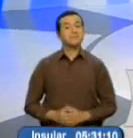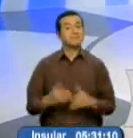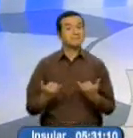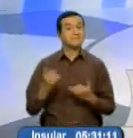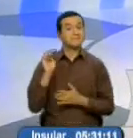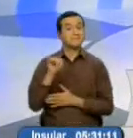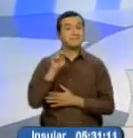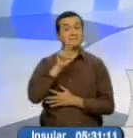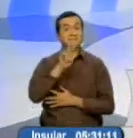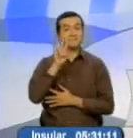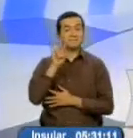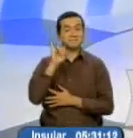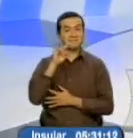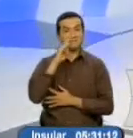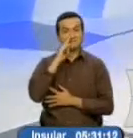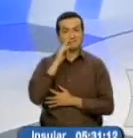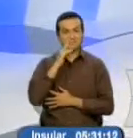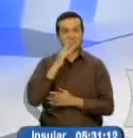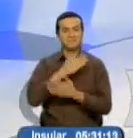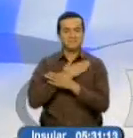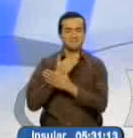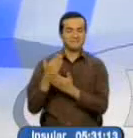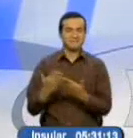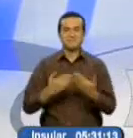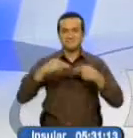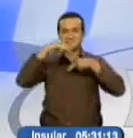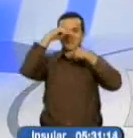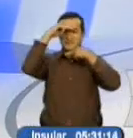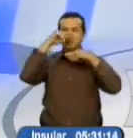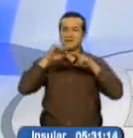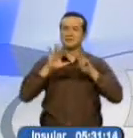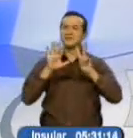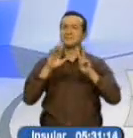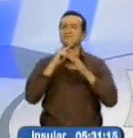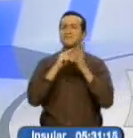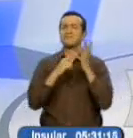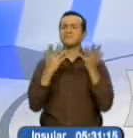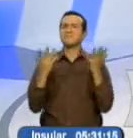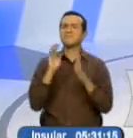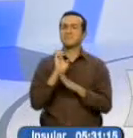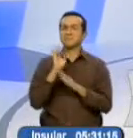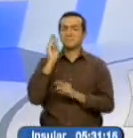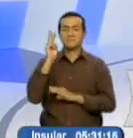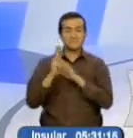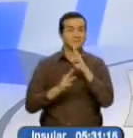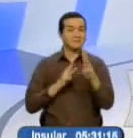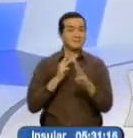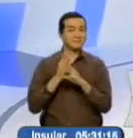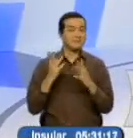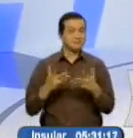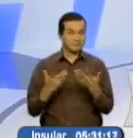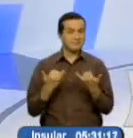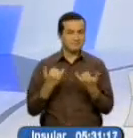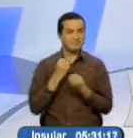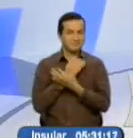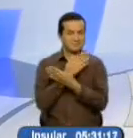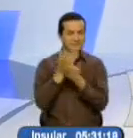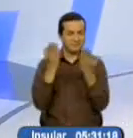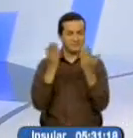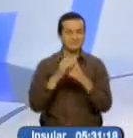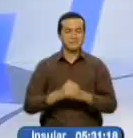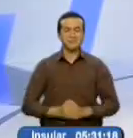Hoy es martes 27 de junio. Bienvenidas y bienvenidos a Noticias 7. ¿Quieres saber qué pasa en nuestro país y en el resto del planeta? Se lo contamos de